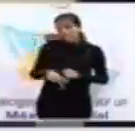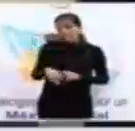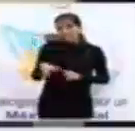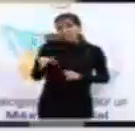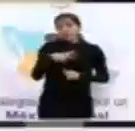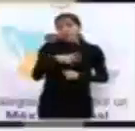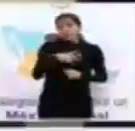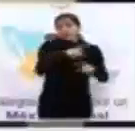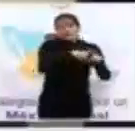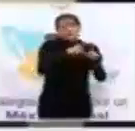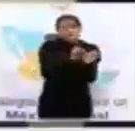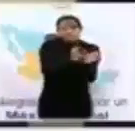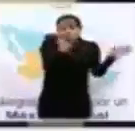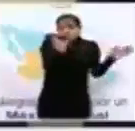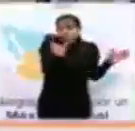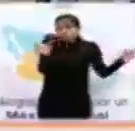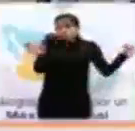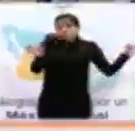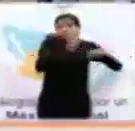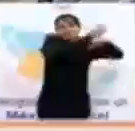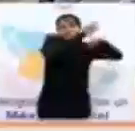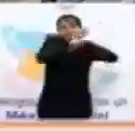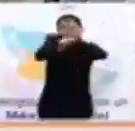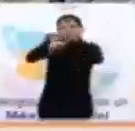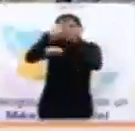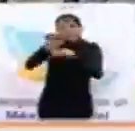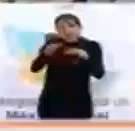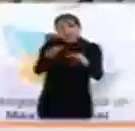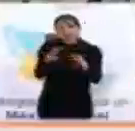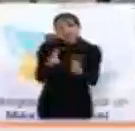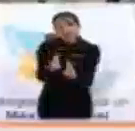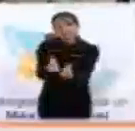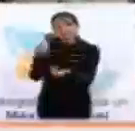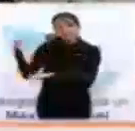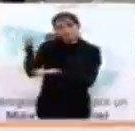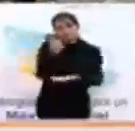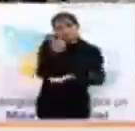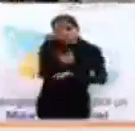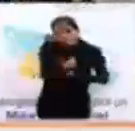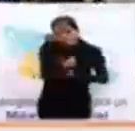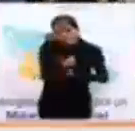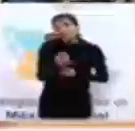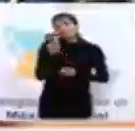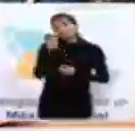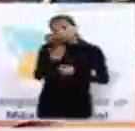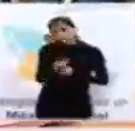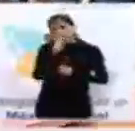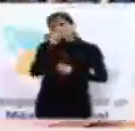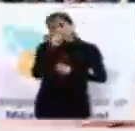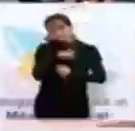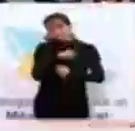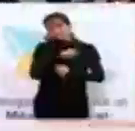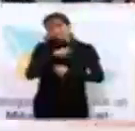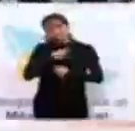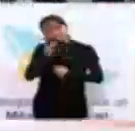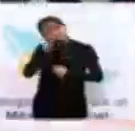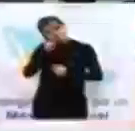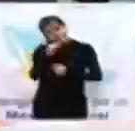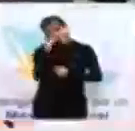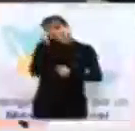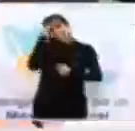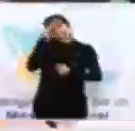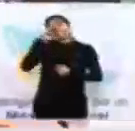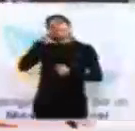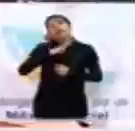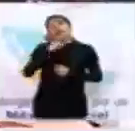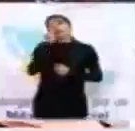gasto público, en la determinación de gasto público, es allí donde hay un espacio de invitación. Ahora, hay dos elementos de política